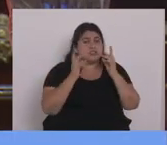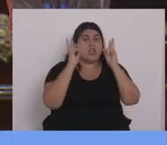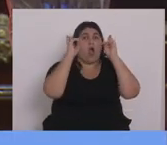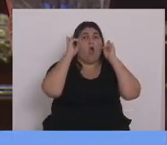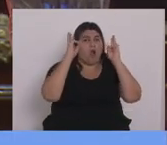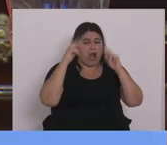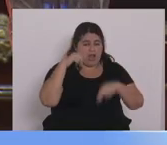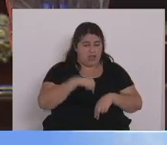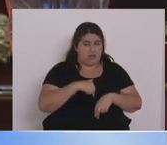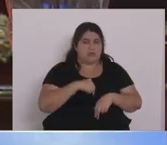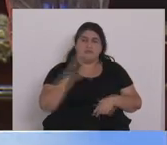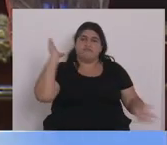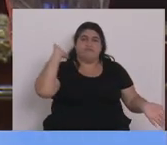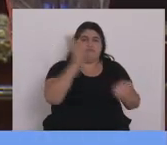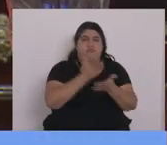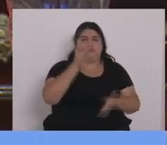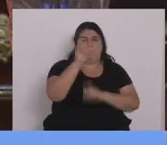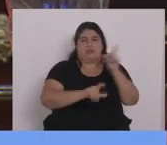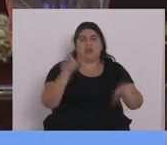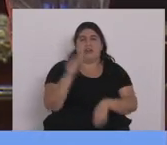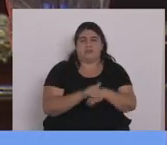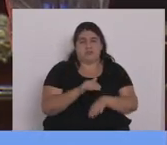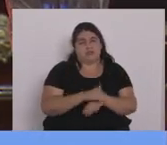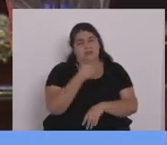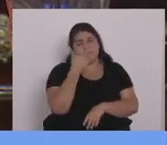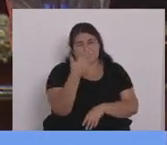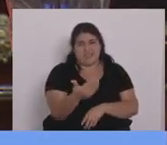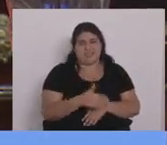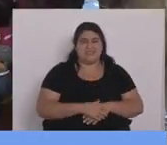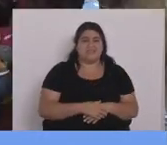padecemos, se lo demande a los responsables. Muchísimas gracias. Gracias, senadora. Tiene la